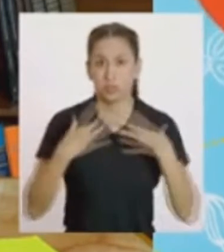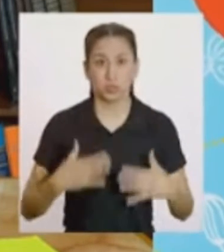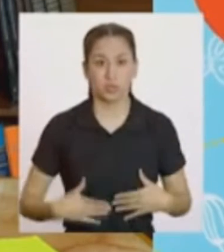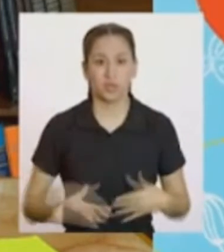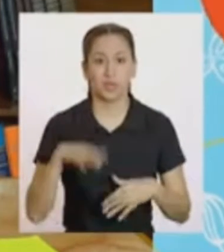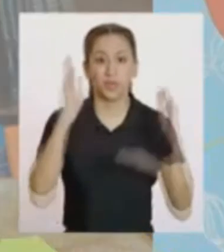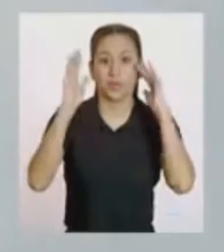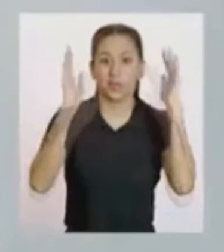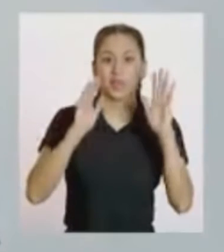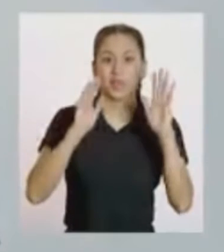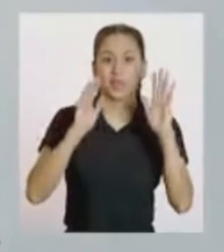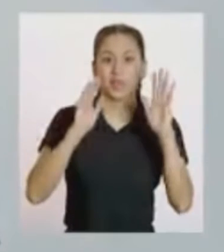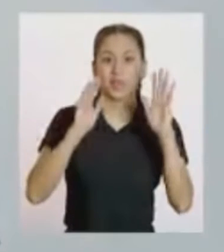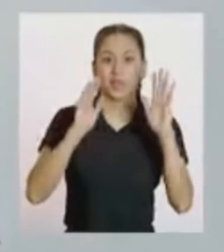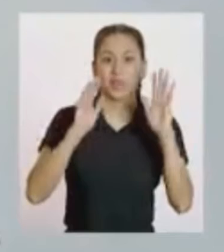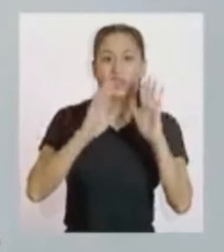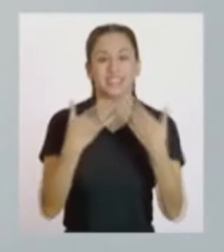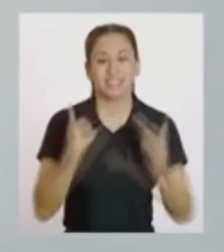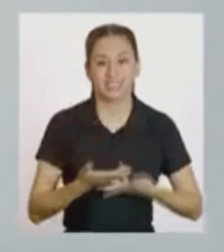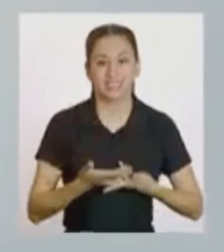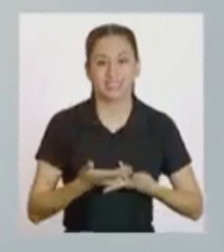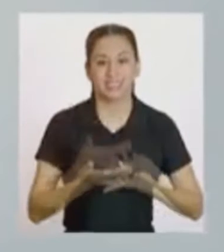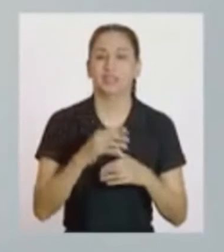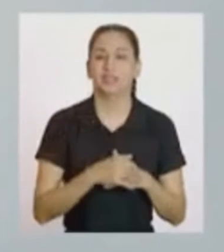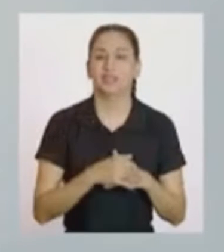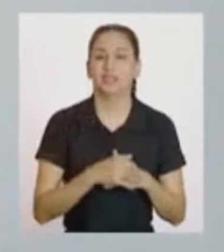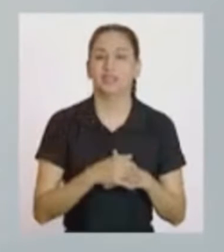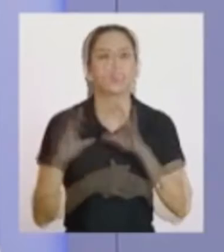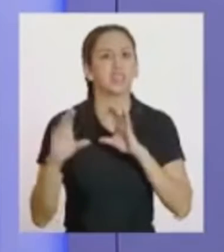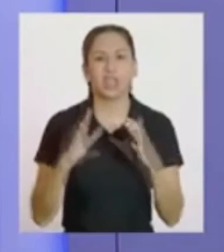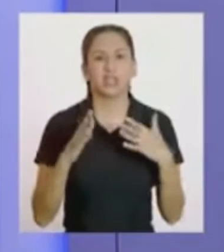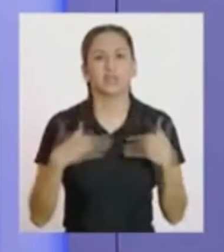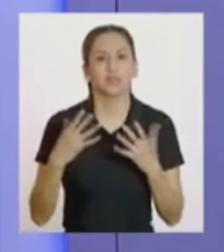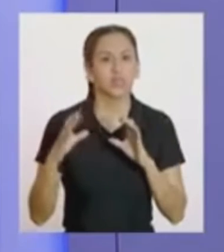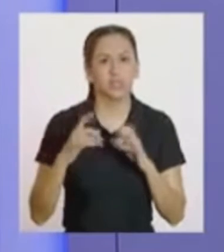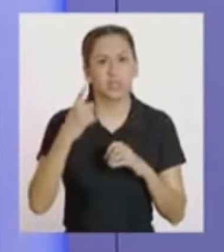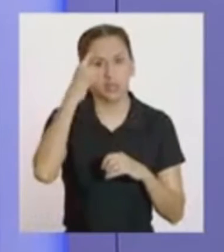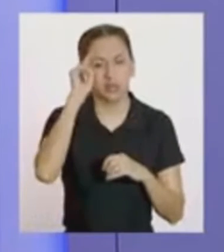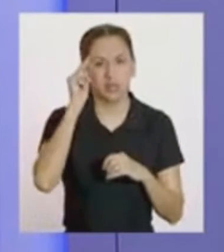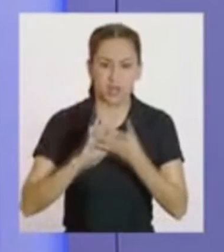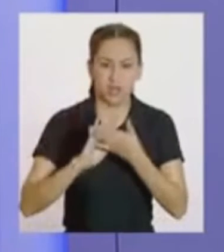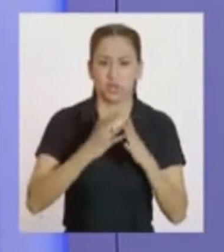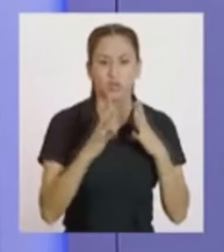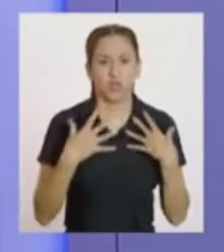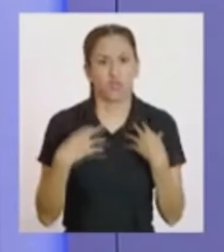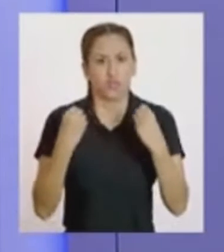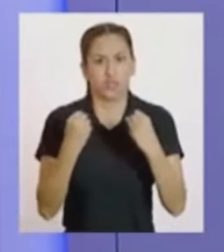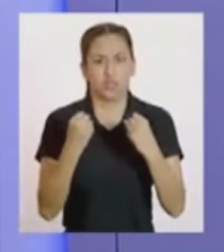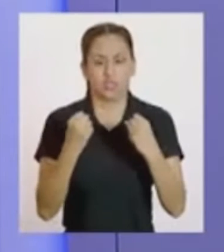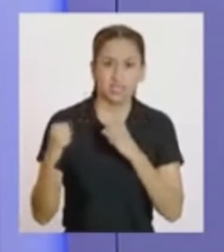sistema inmunológico. Hola, chicas y chicos. Gracias por la invitación. ¿Qué acciones se podrían hacer en la comunidad